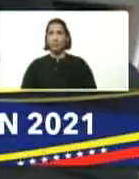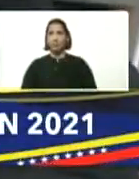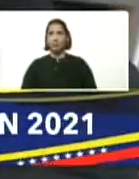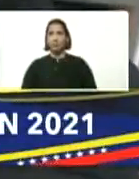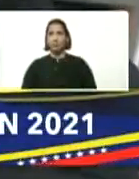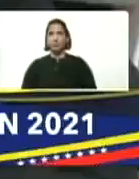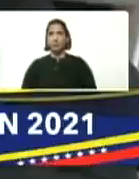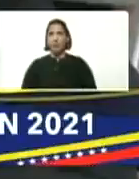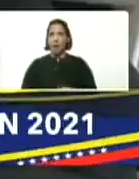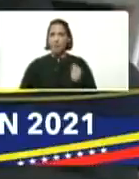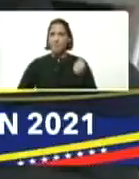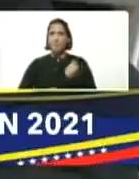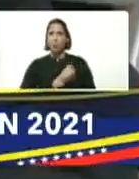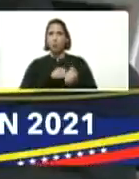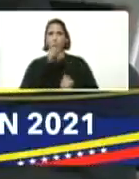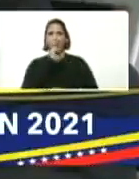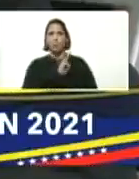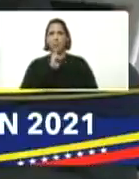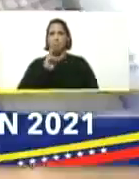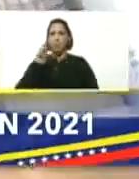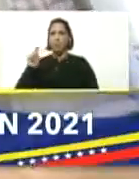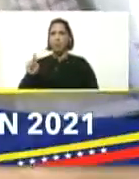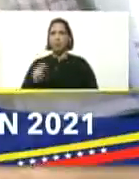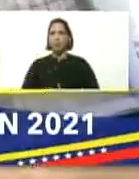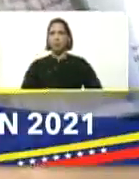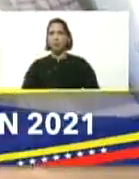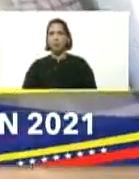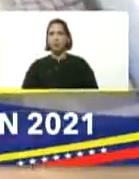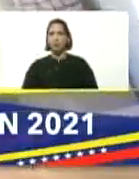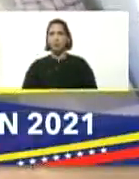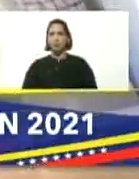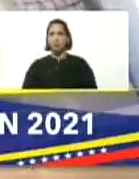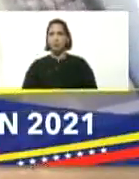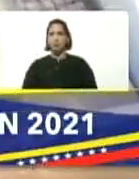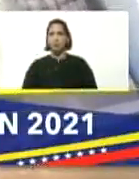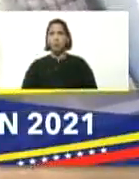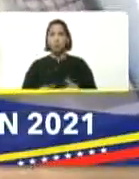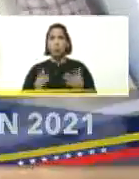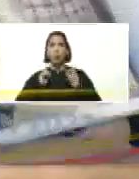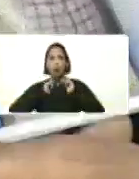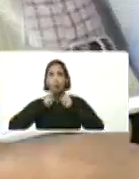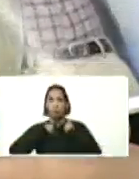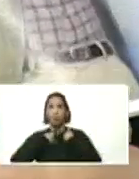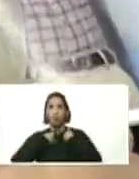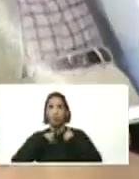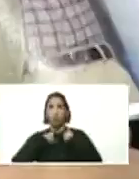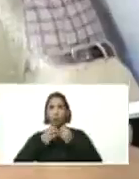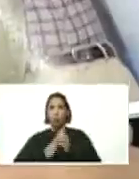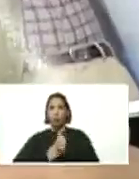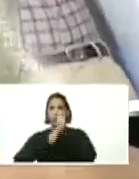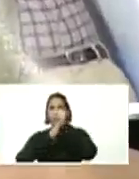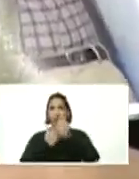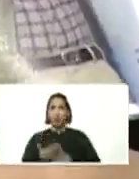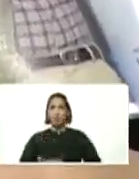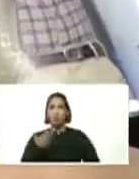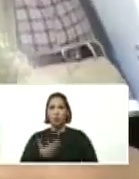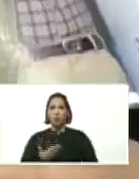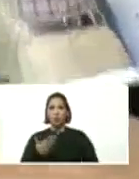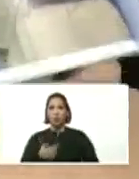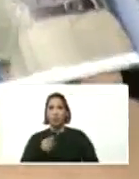recibiendo el apoyo del PPT, el Partido Patria para Todos, sí, señor. Cuando Aristóbulo era líder fundamental del